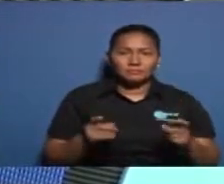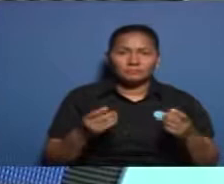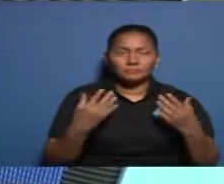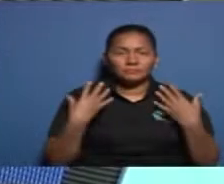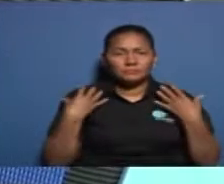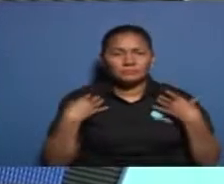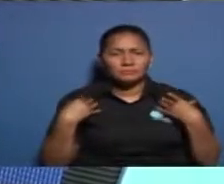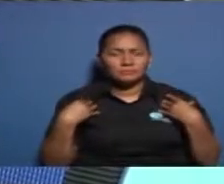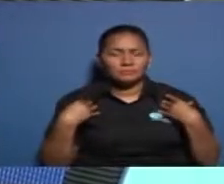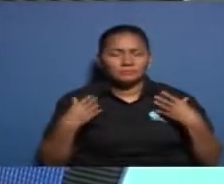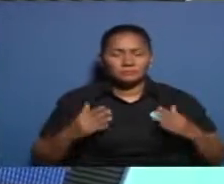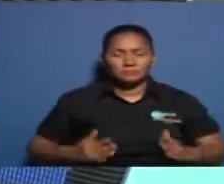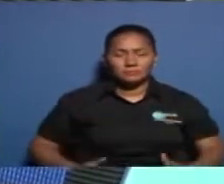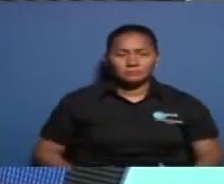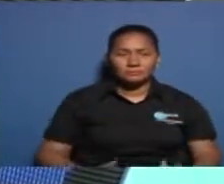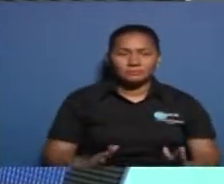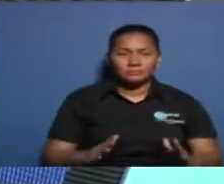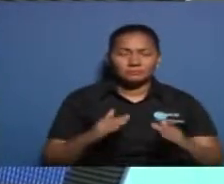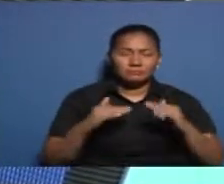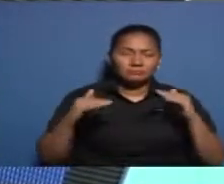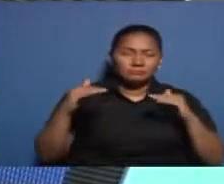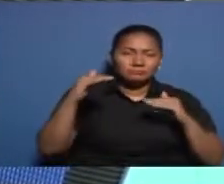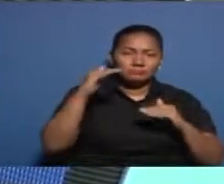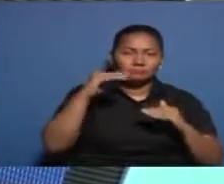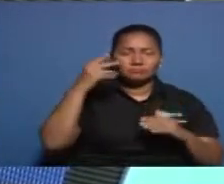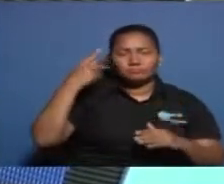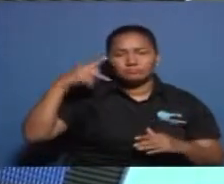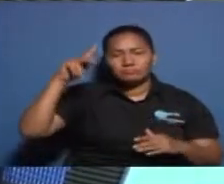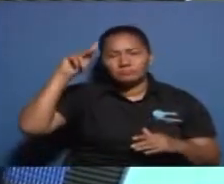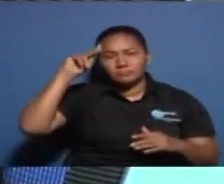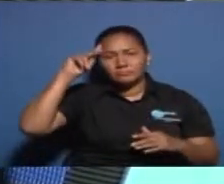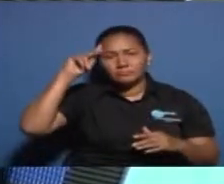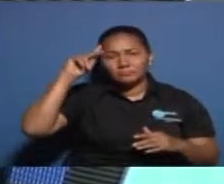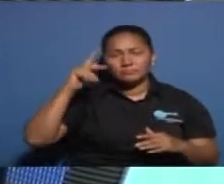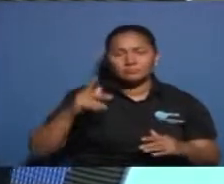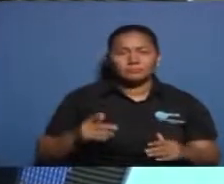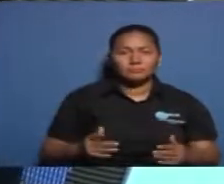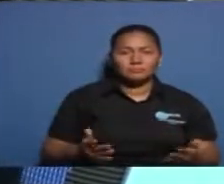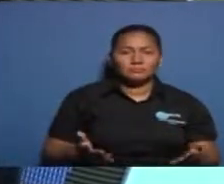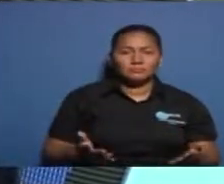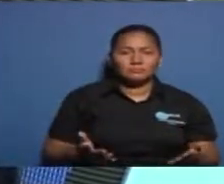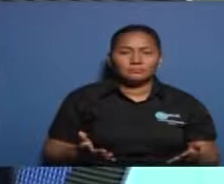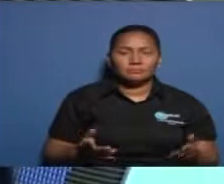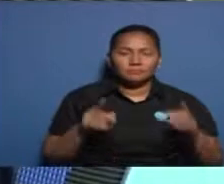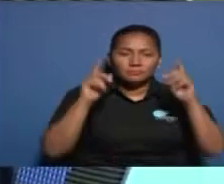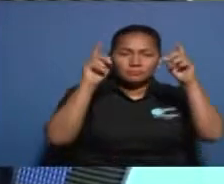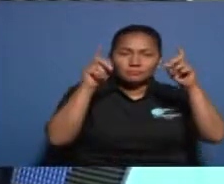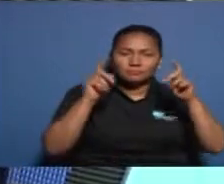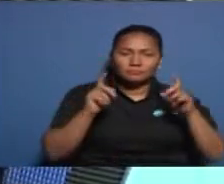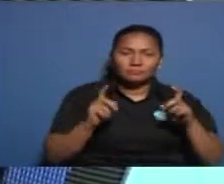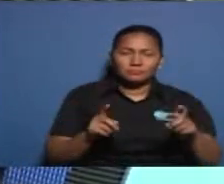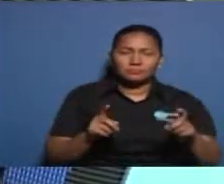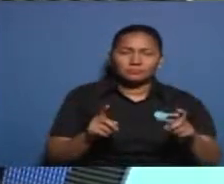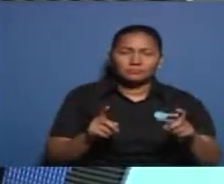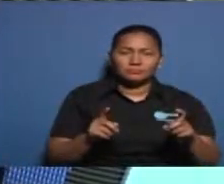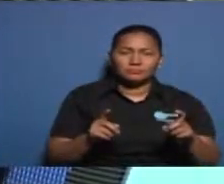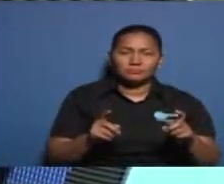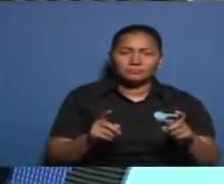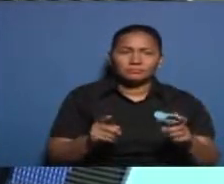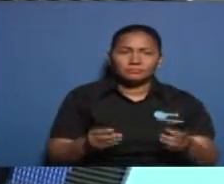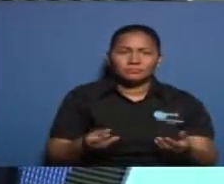por encima de la política entonces todo este tema de cuotas de asignación de los recursos a los partidos